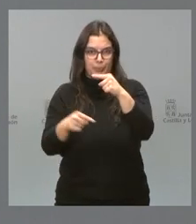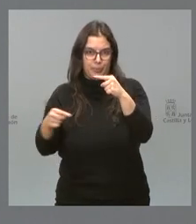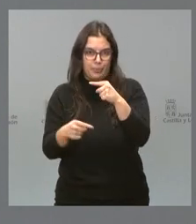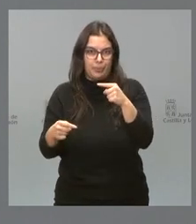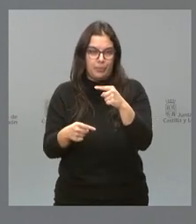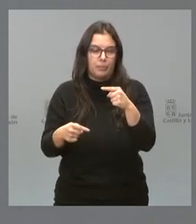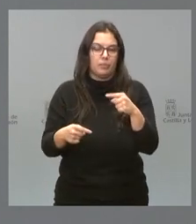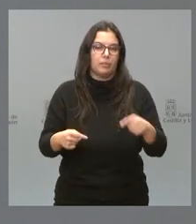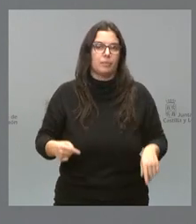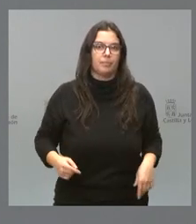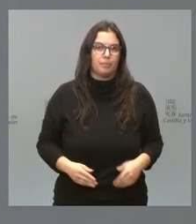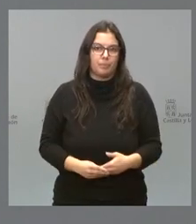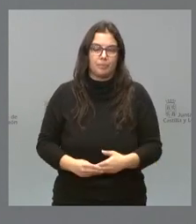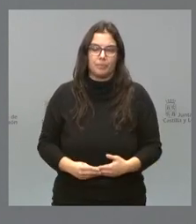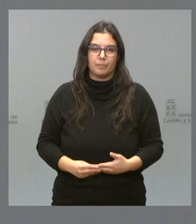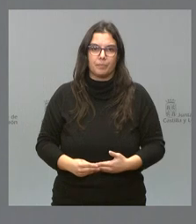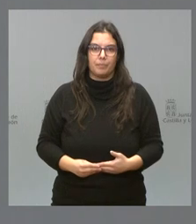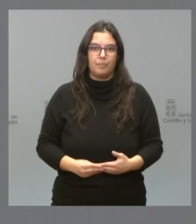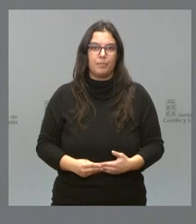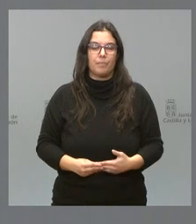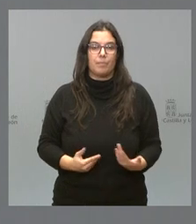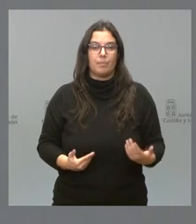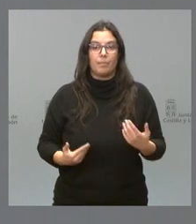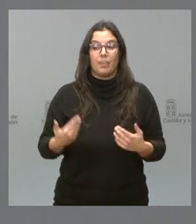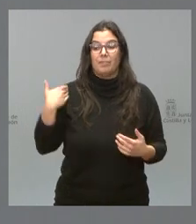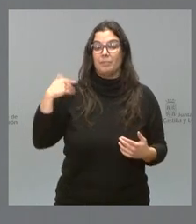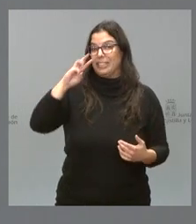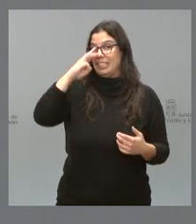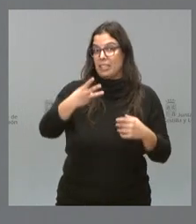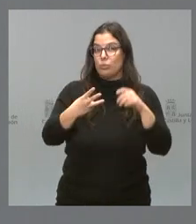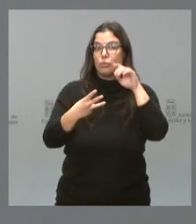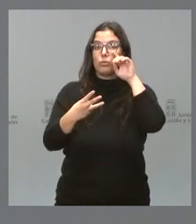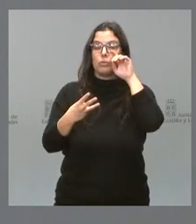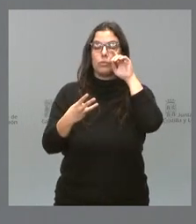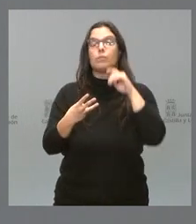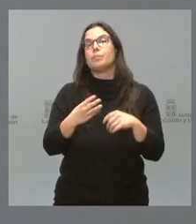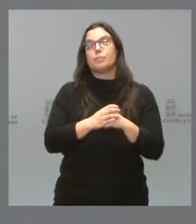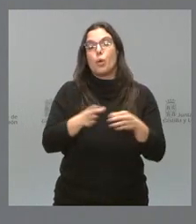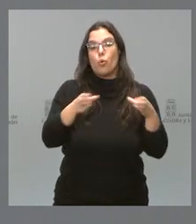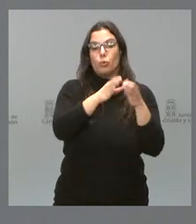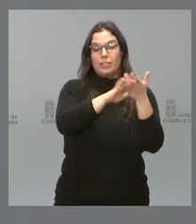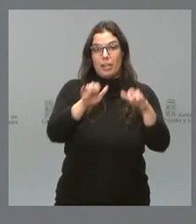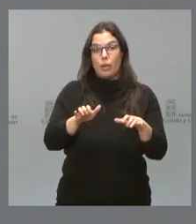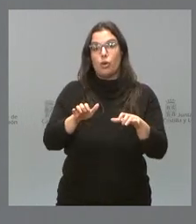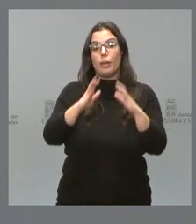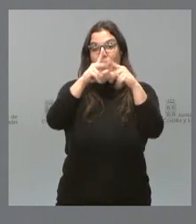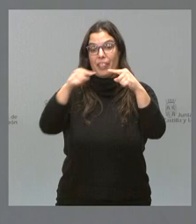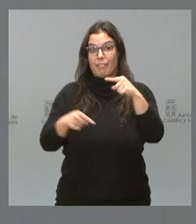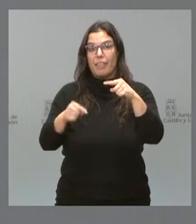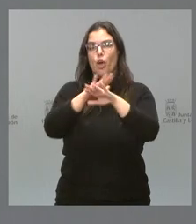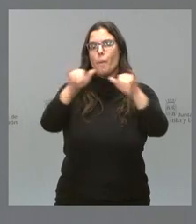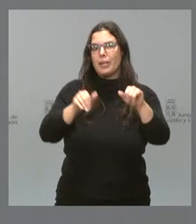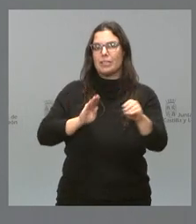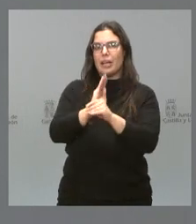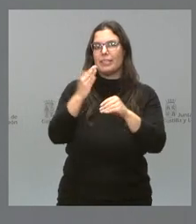de pasajeros por carretera en los últimos tres años la aportación de la junta de Castellón para el déficit asciende ya